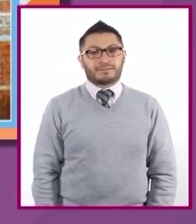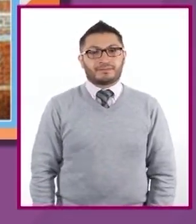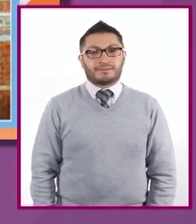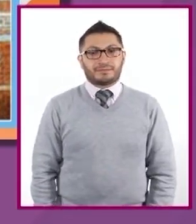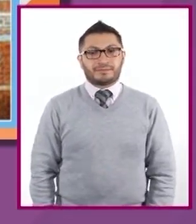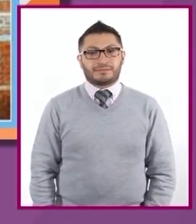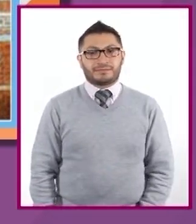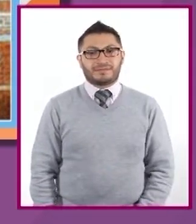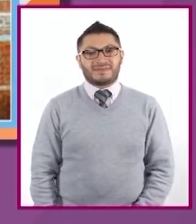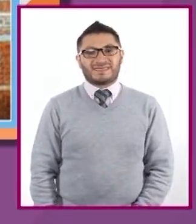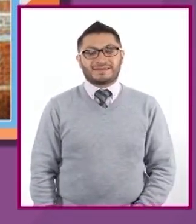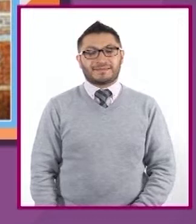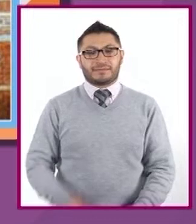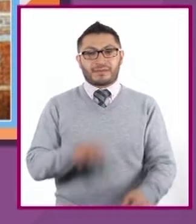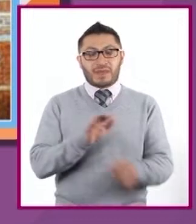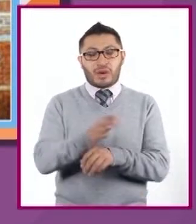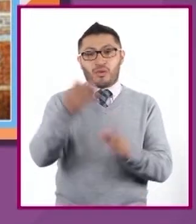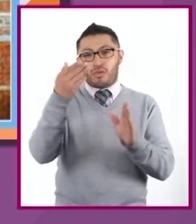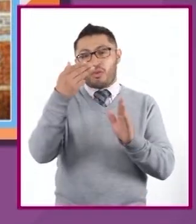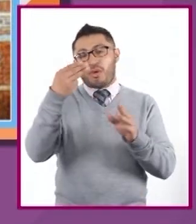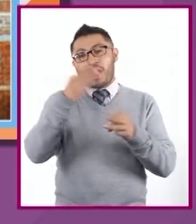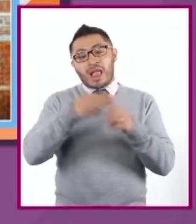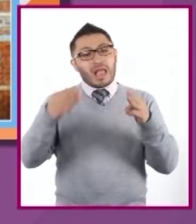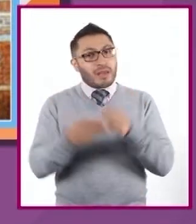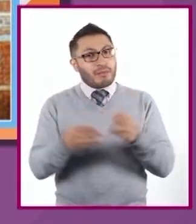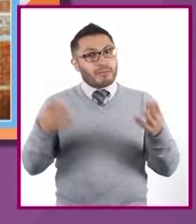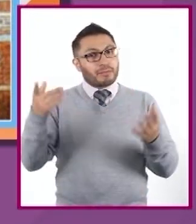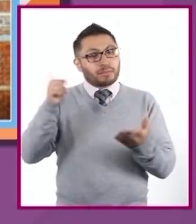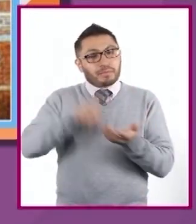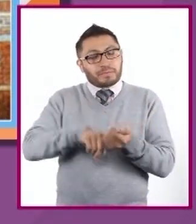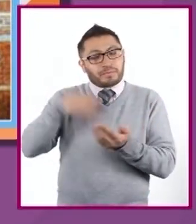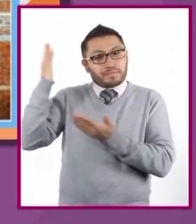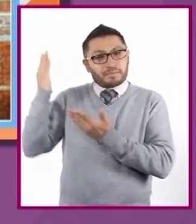¿De qué material creen que estén hechas?